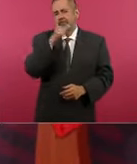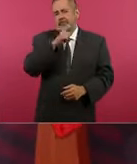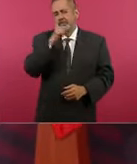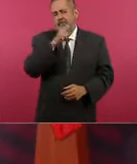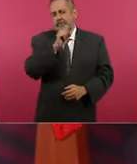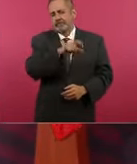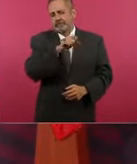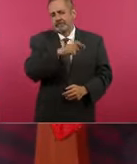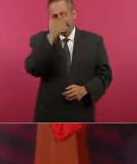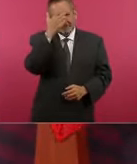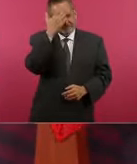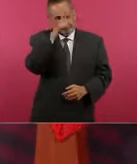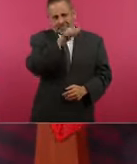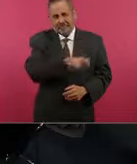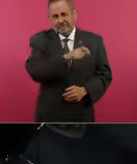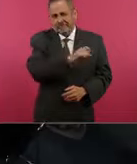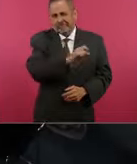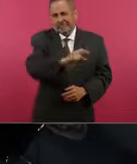han